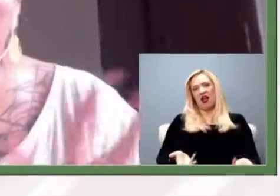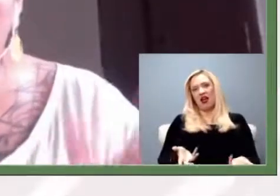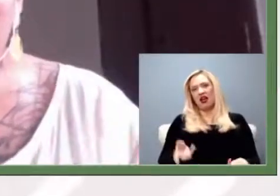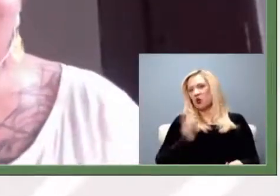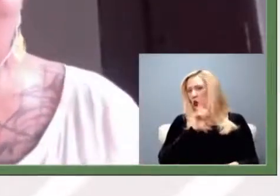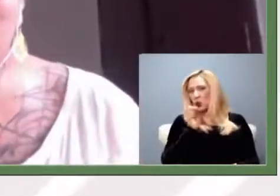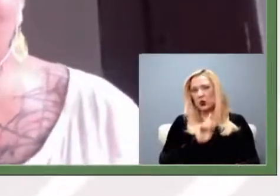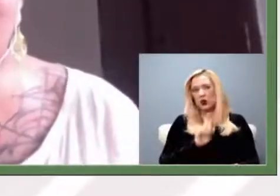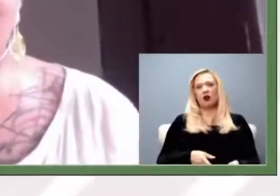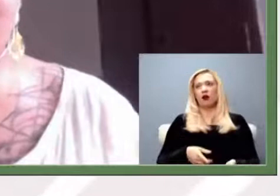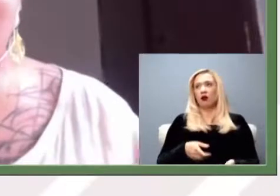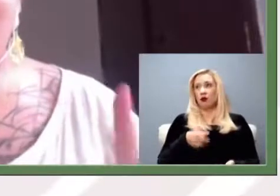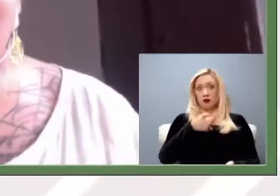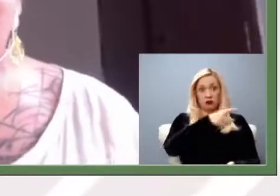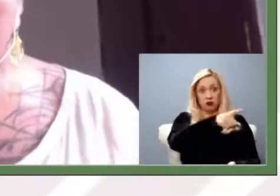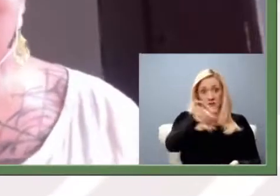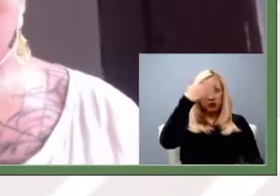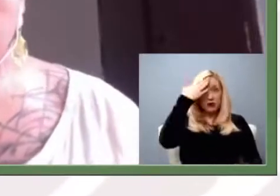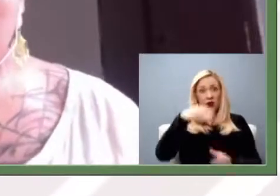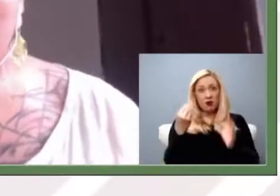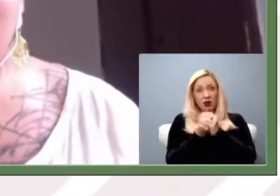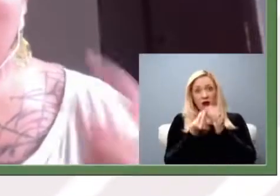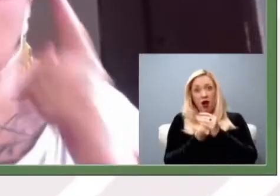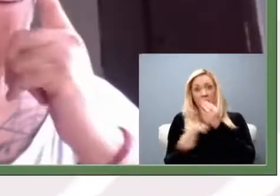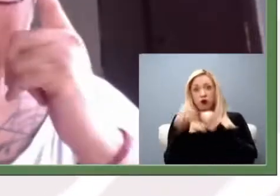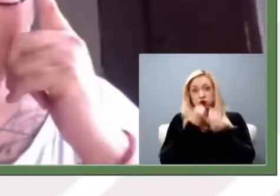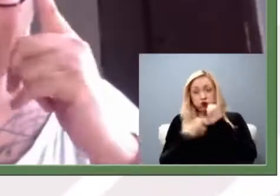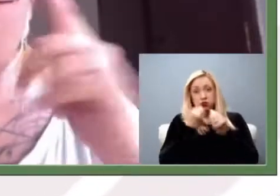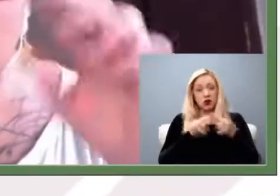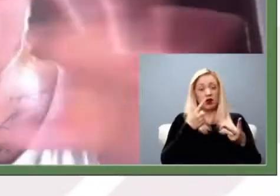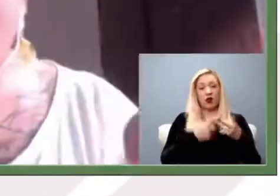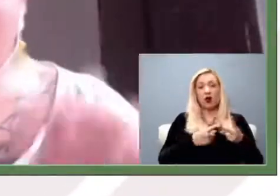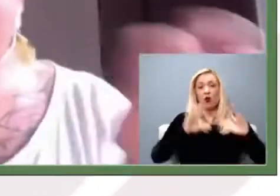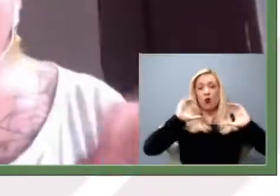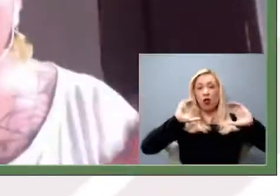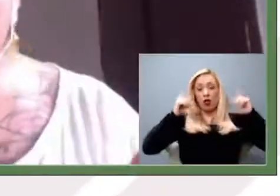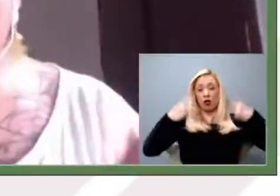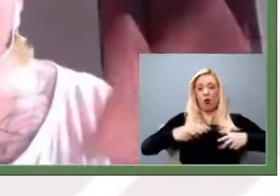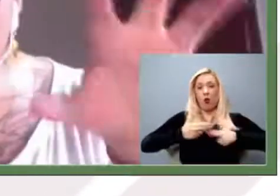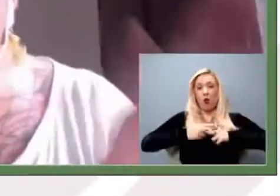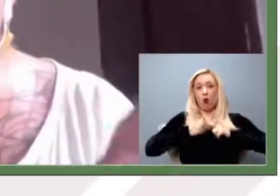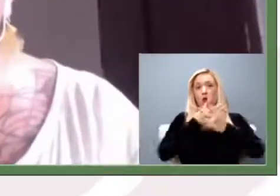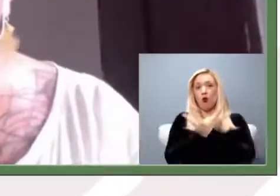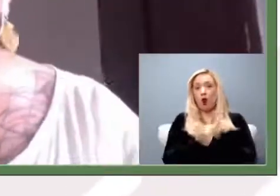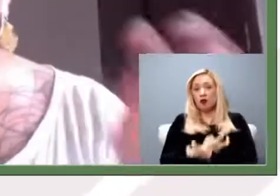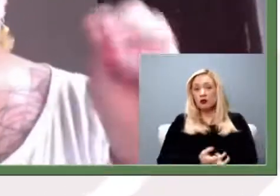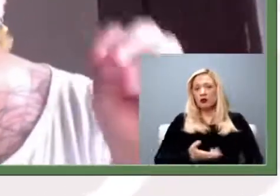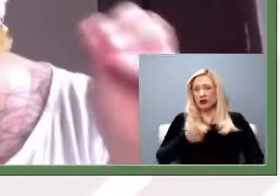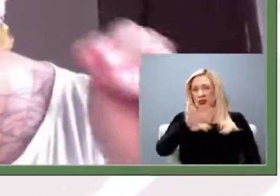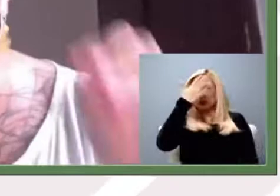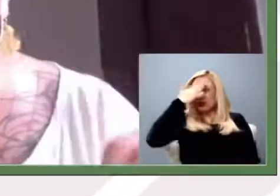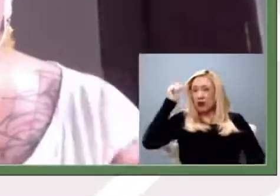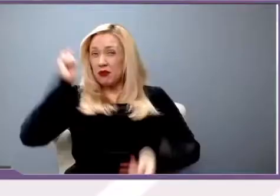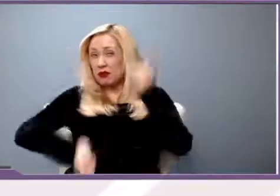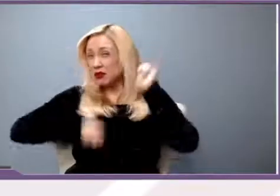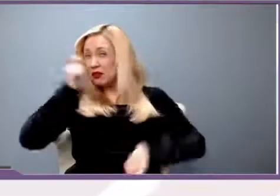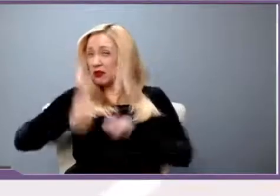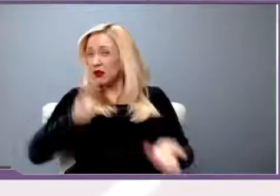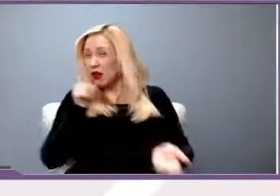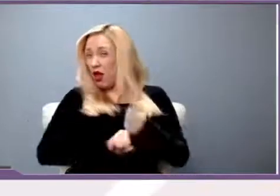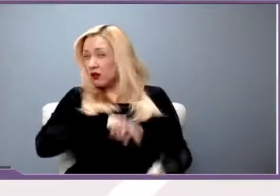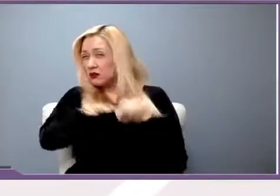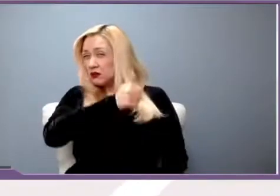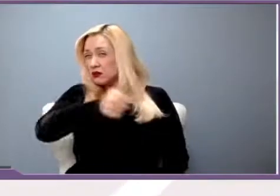enfermera, enfermero, ¿no? Entonces empezamos a mirar cómo esos roles tan específicos de un campo y de una institución